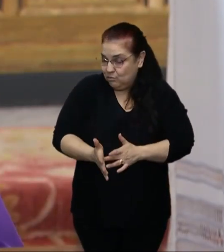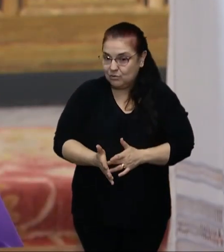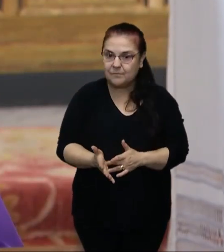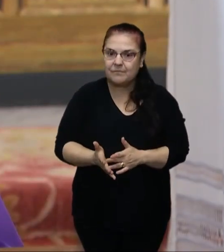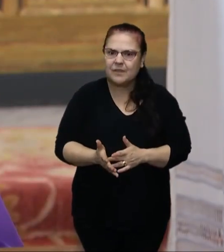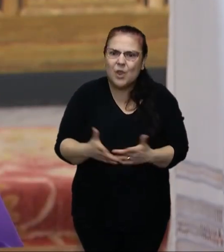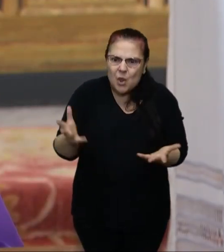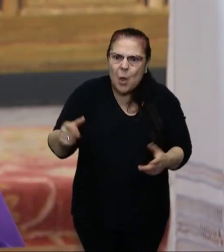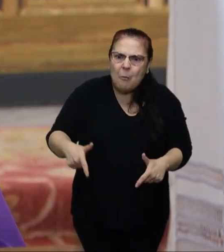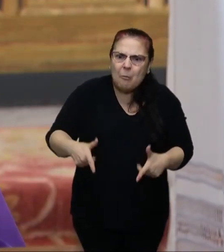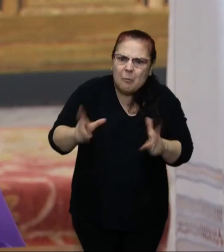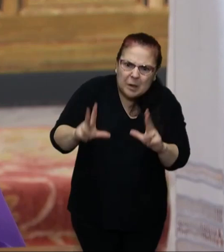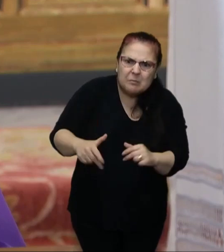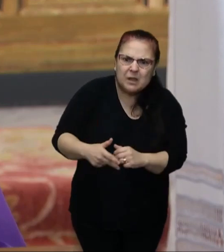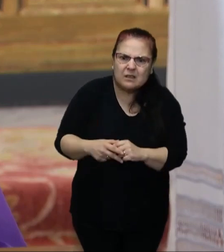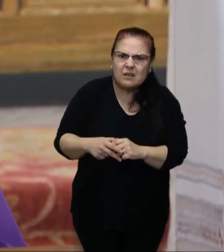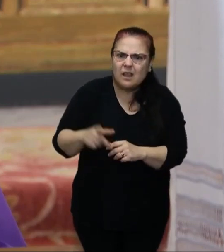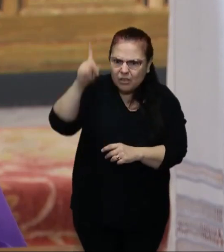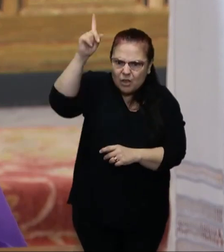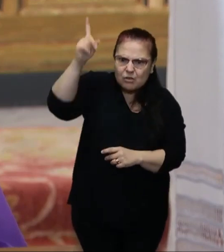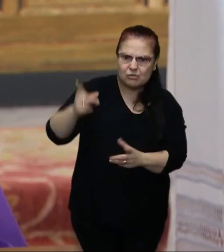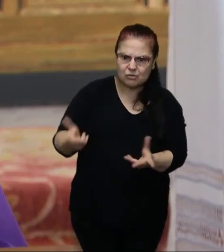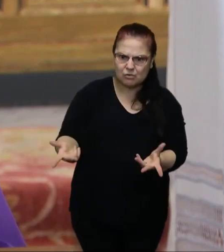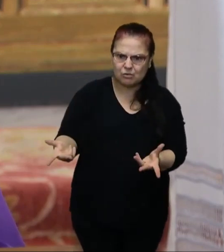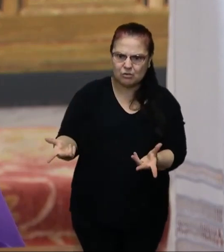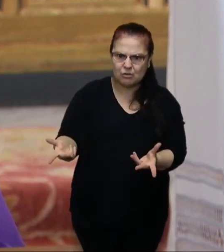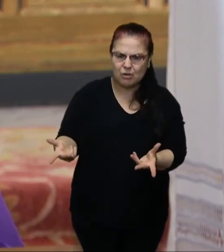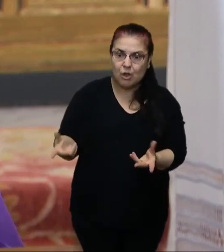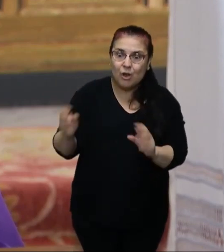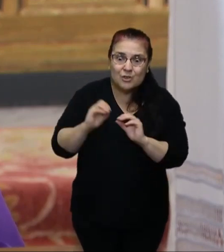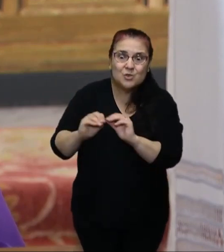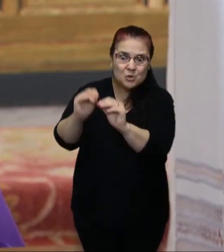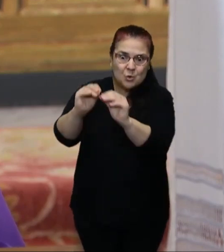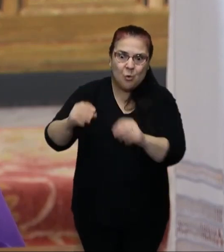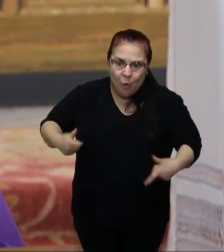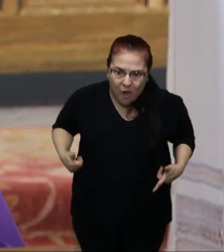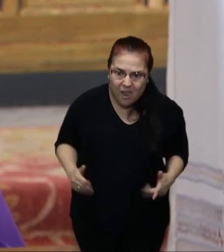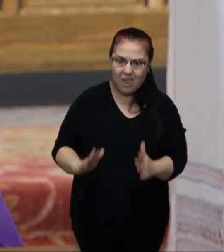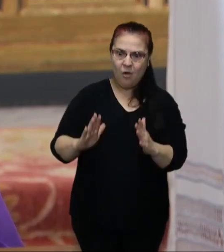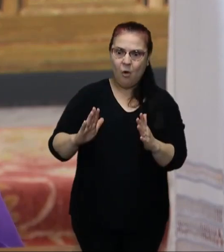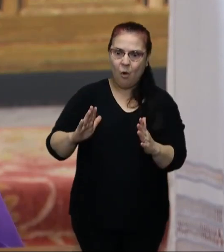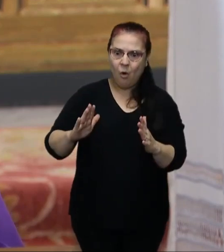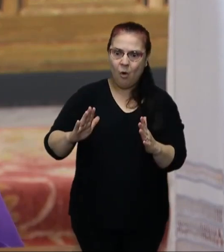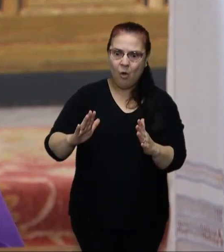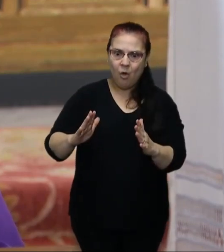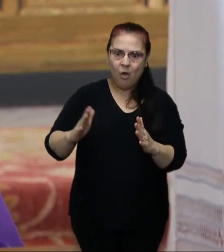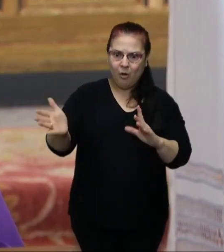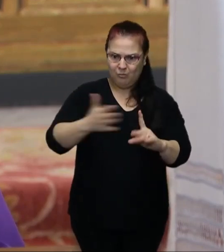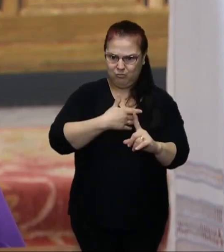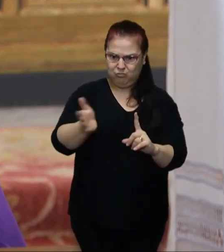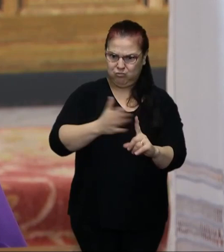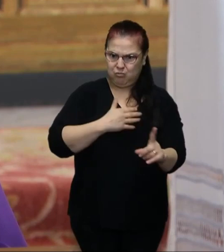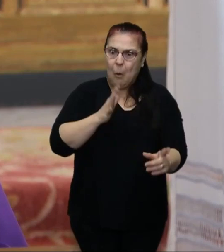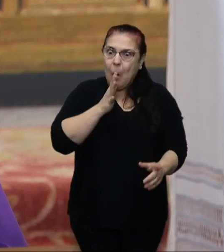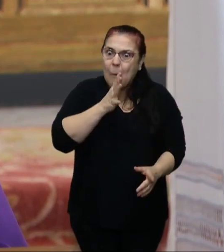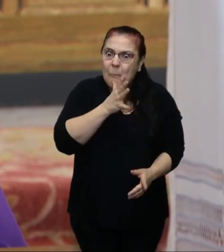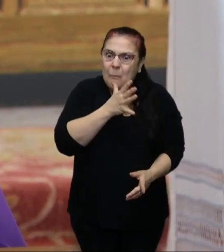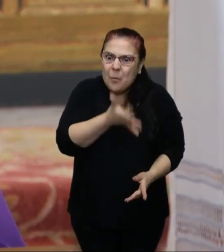¿y cómo permite Dios que a su hijo se le trate así? ¿Por qué lo